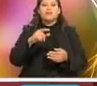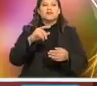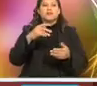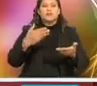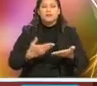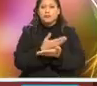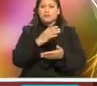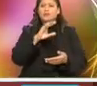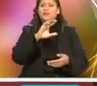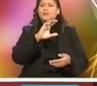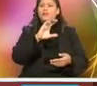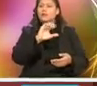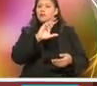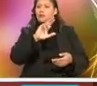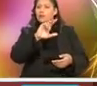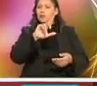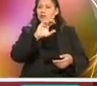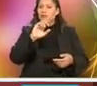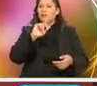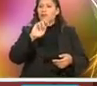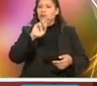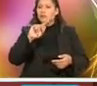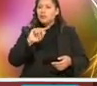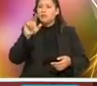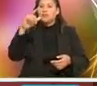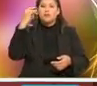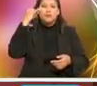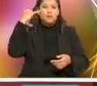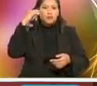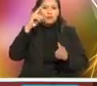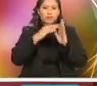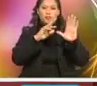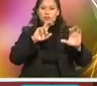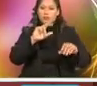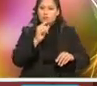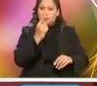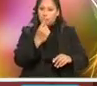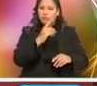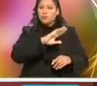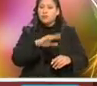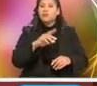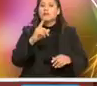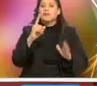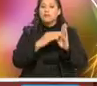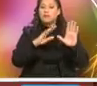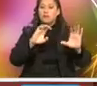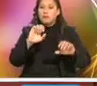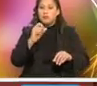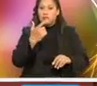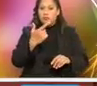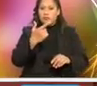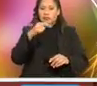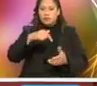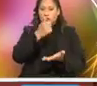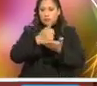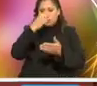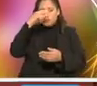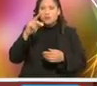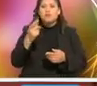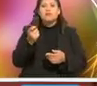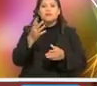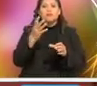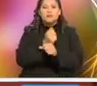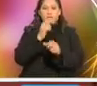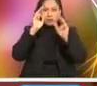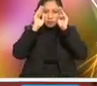de Carrillo Puerto, allá en Yucatán, en 1881, y falleció en la Ciudad de México en el 1967. Se le llamaba la monja roja